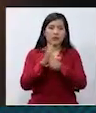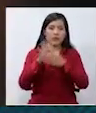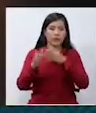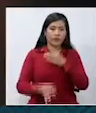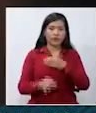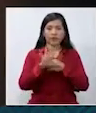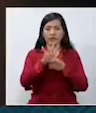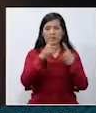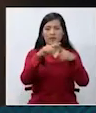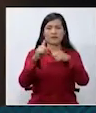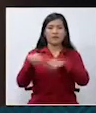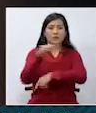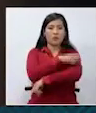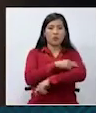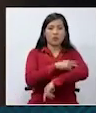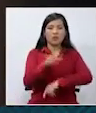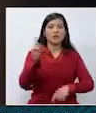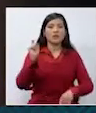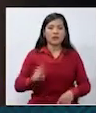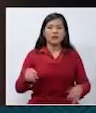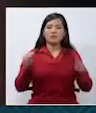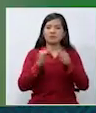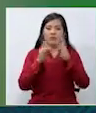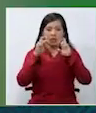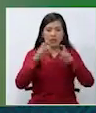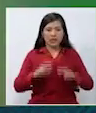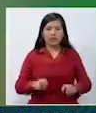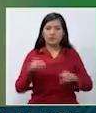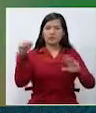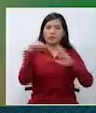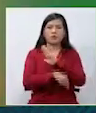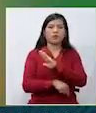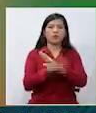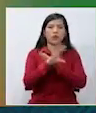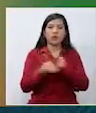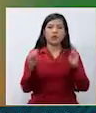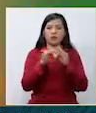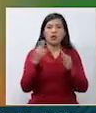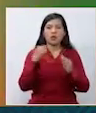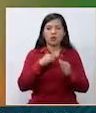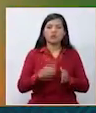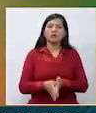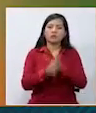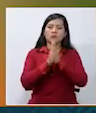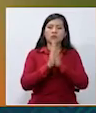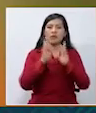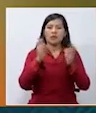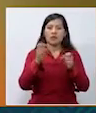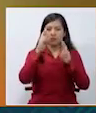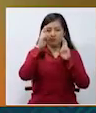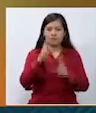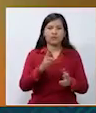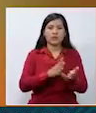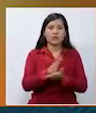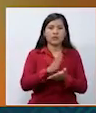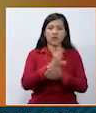5 vocales debe hacerse análisis a profundo y eso lo vamos a pedir porque es un derecho de las